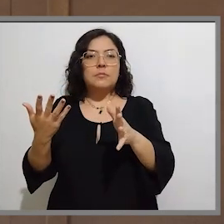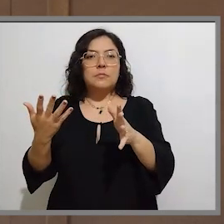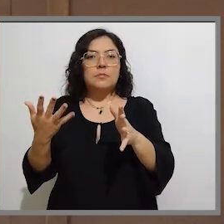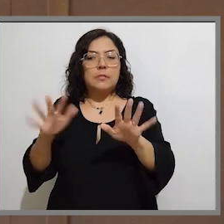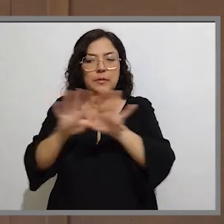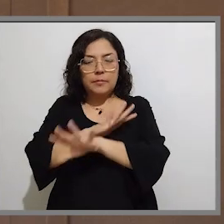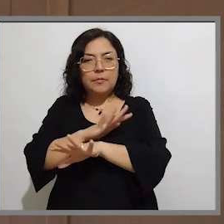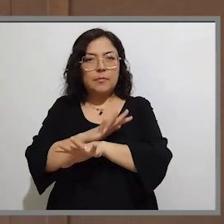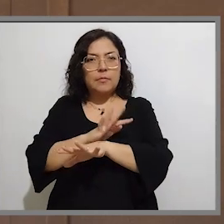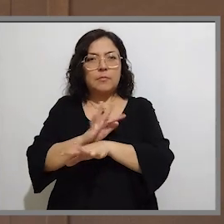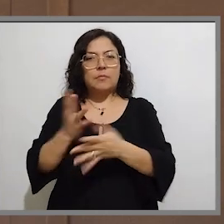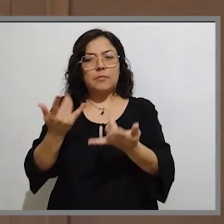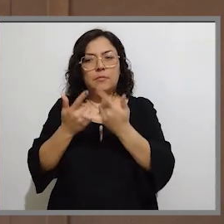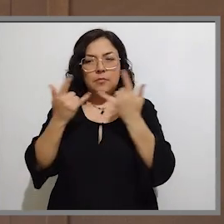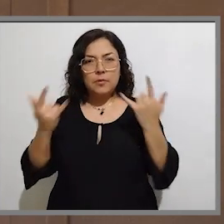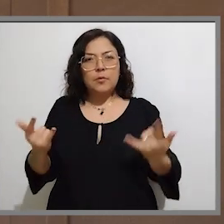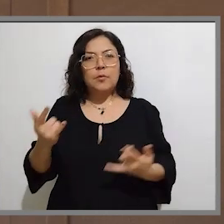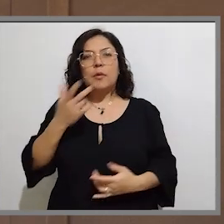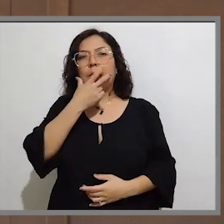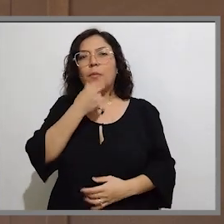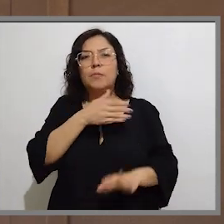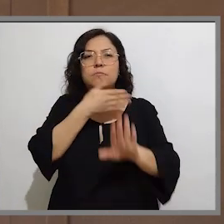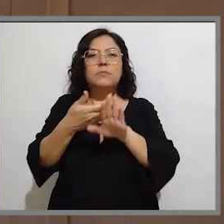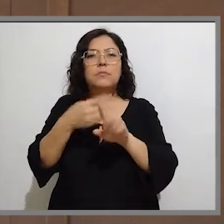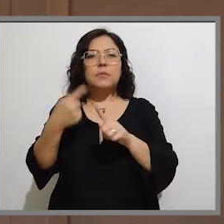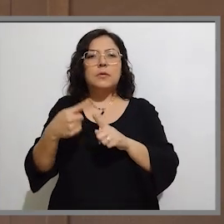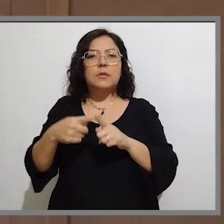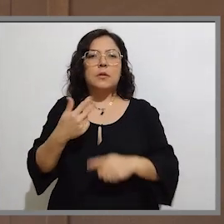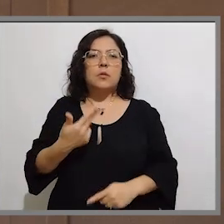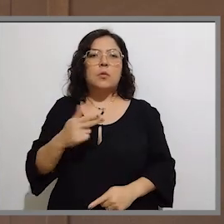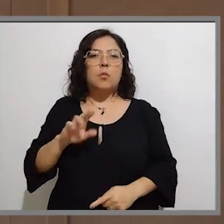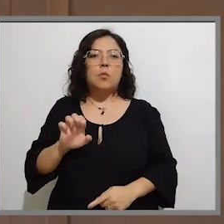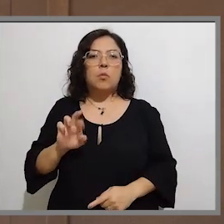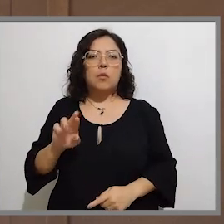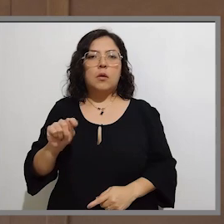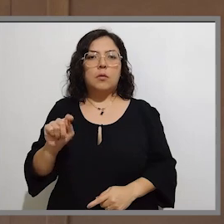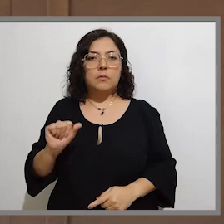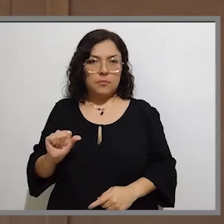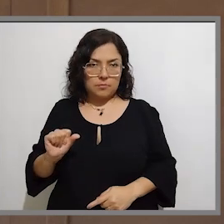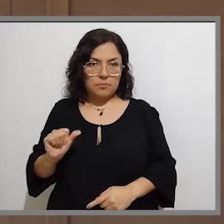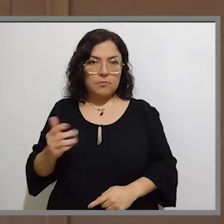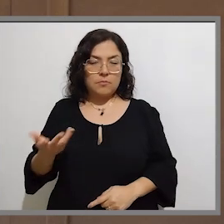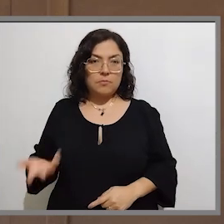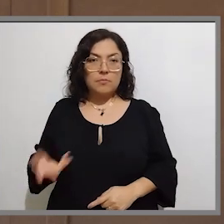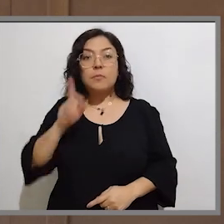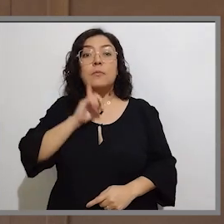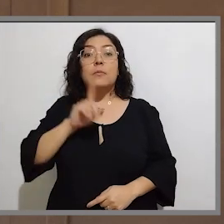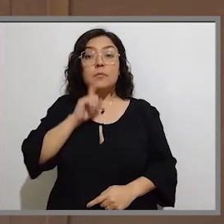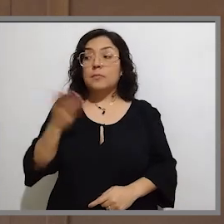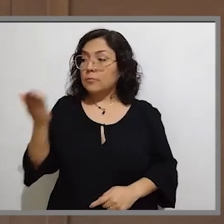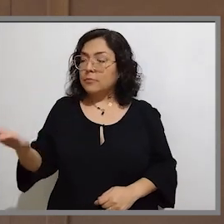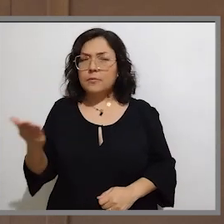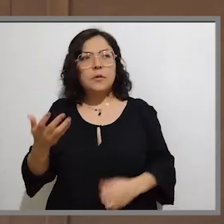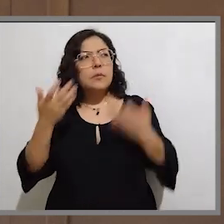se conoció como la Decena Trágica por parte de Victoriano Huerta, y ella en esa situación